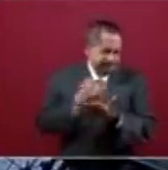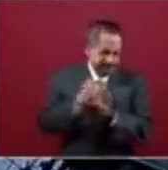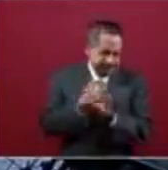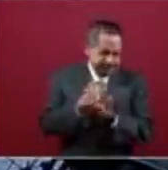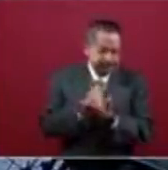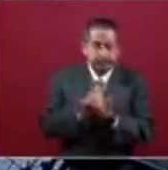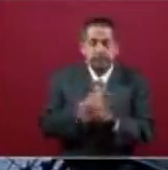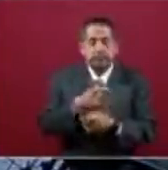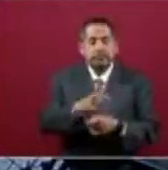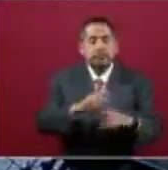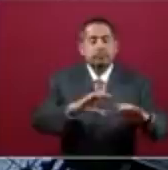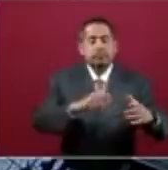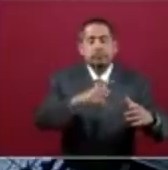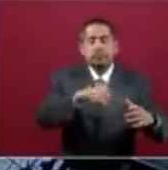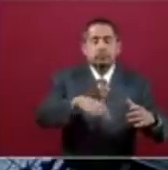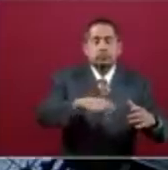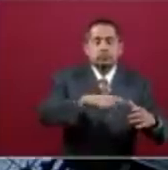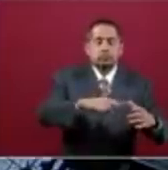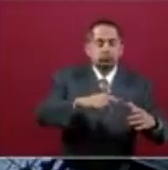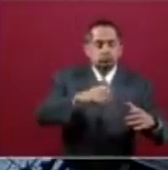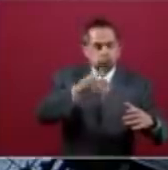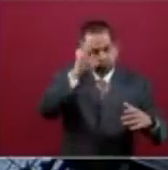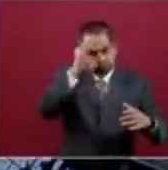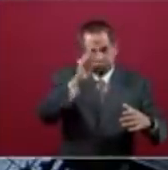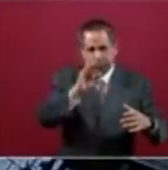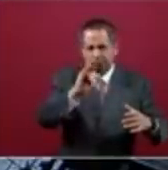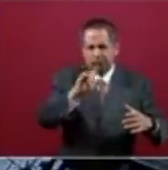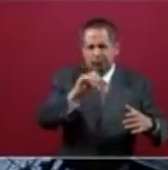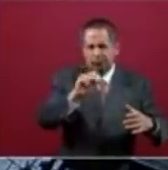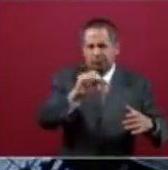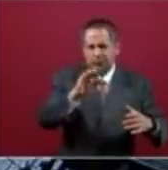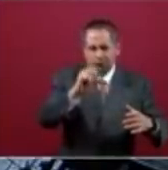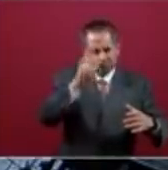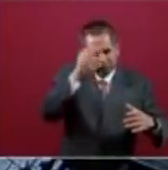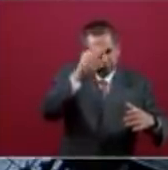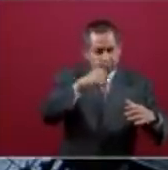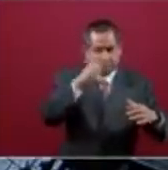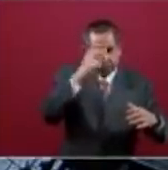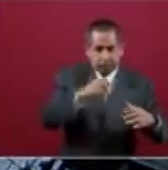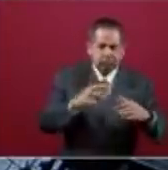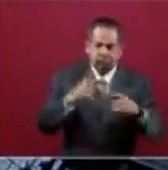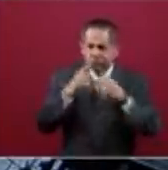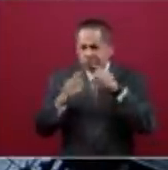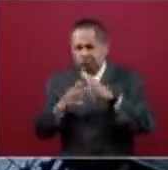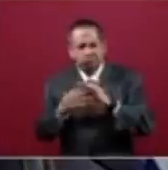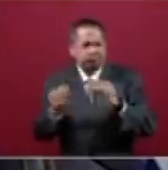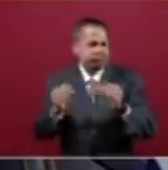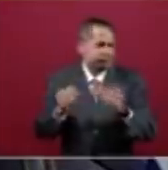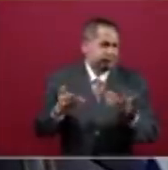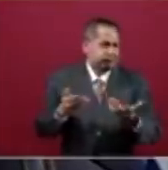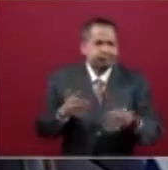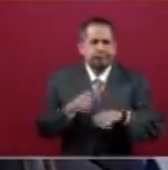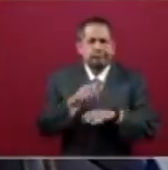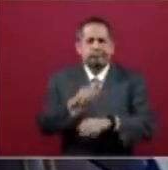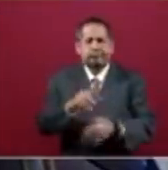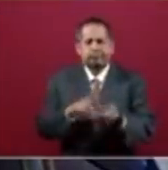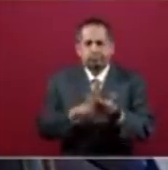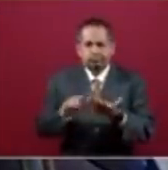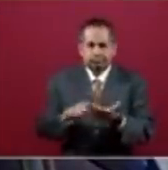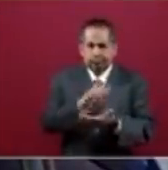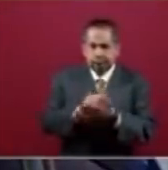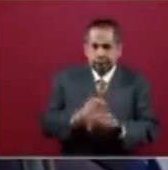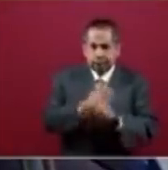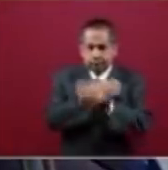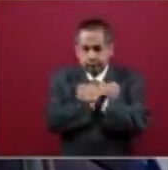de la comunidad de filósofos de México de que en toda esta discusión que ha habido sobre la reforma educativa